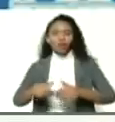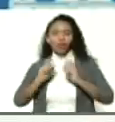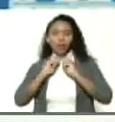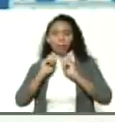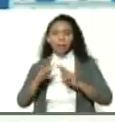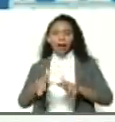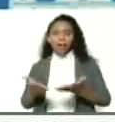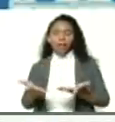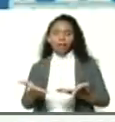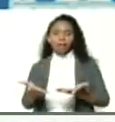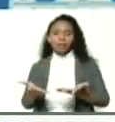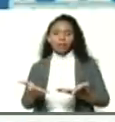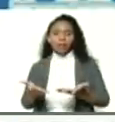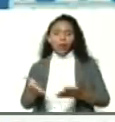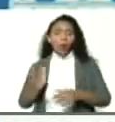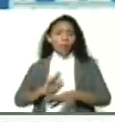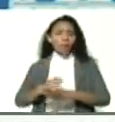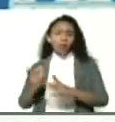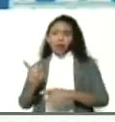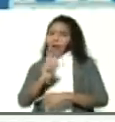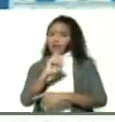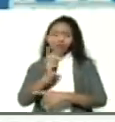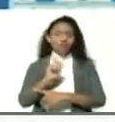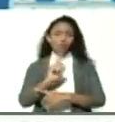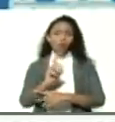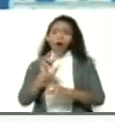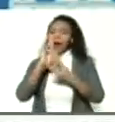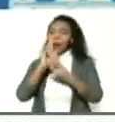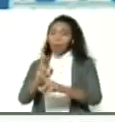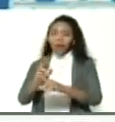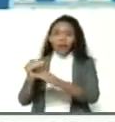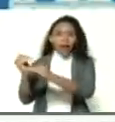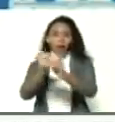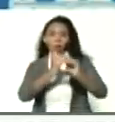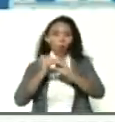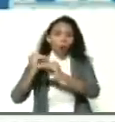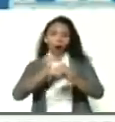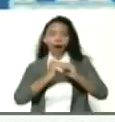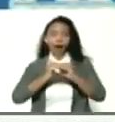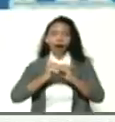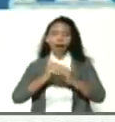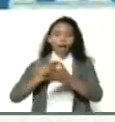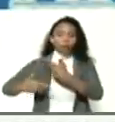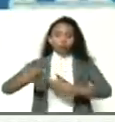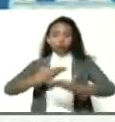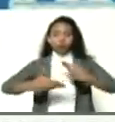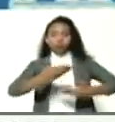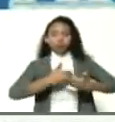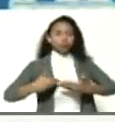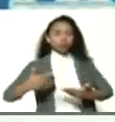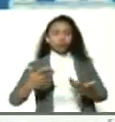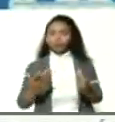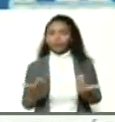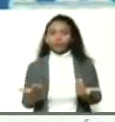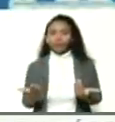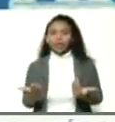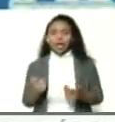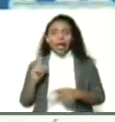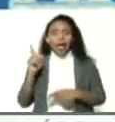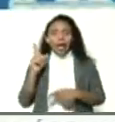perdido, porque no es una respuesta homogénea, conjunta, en cooperación. Es